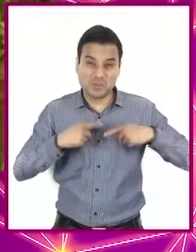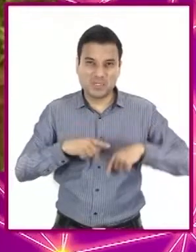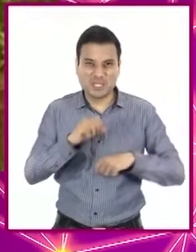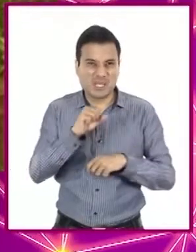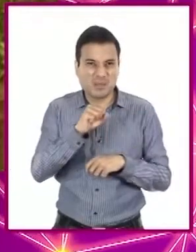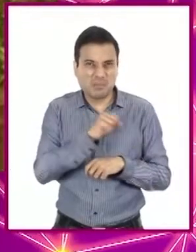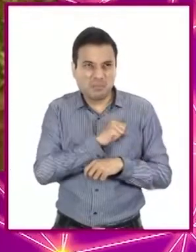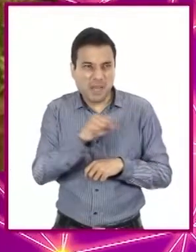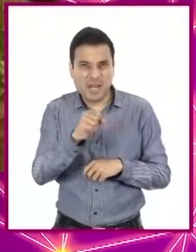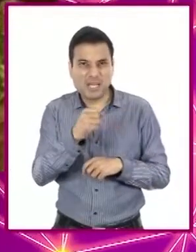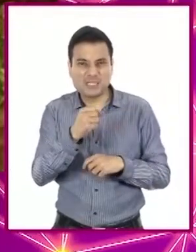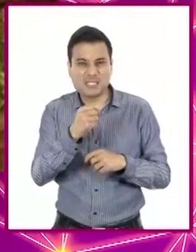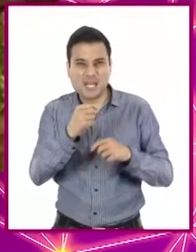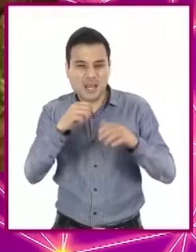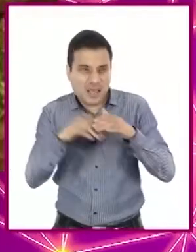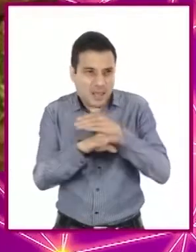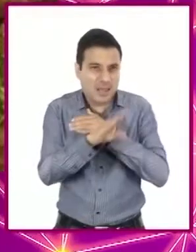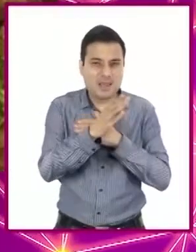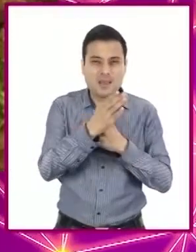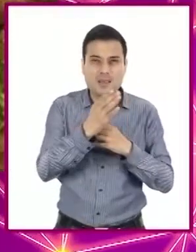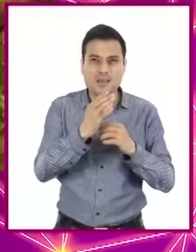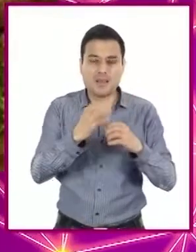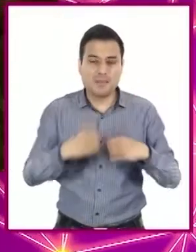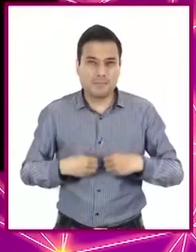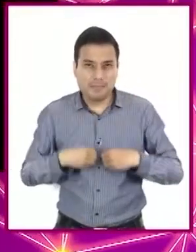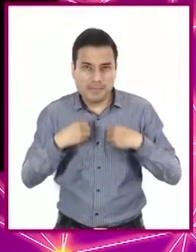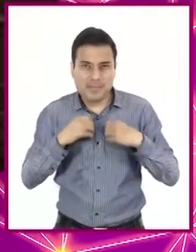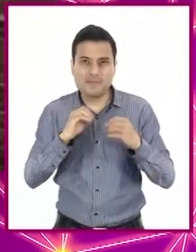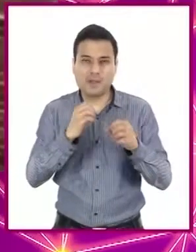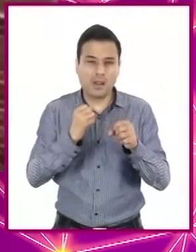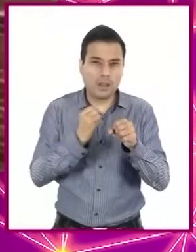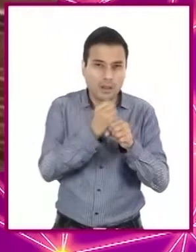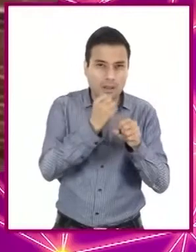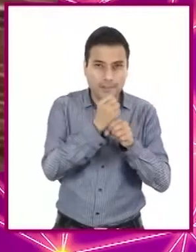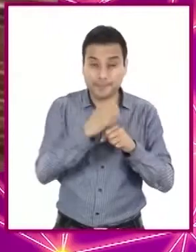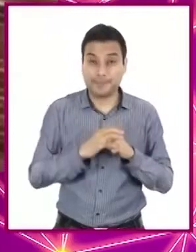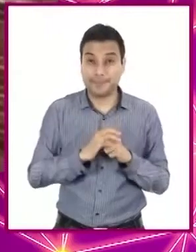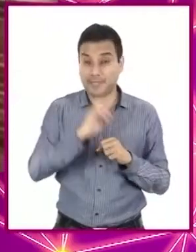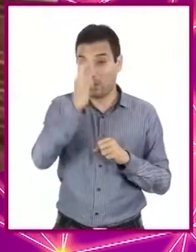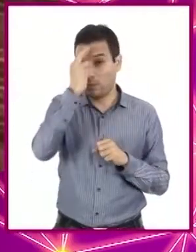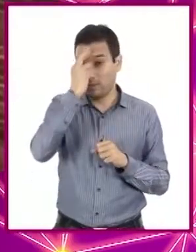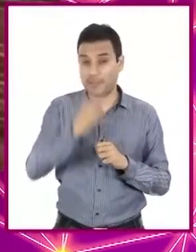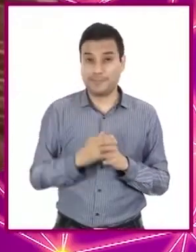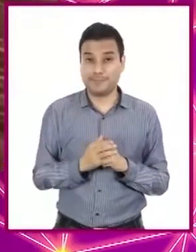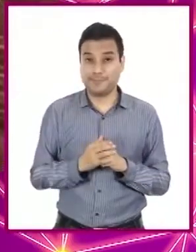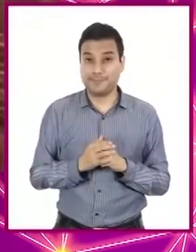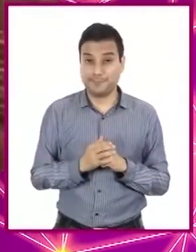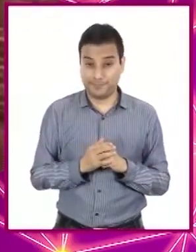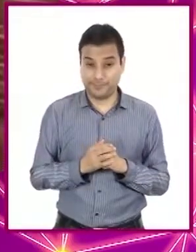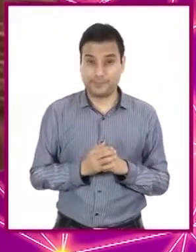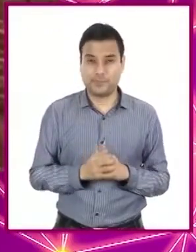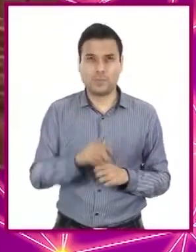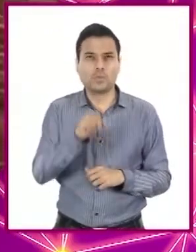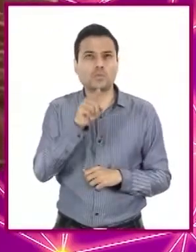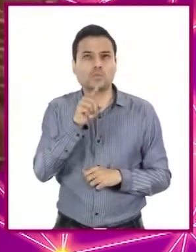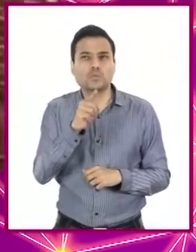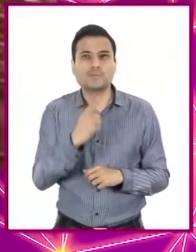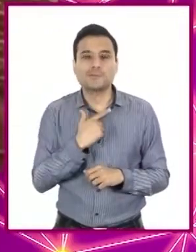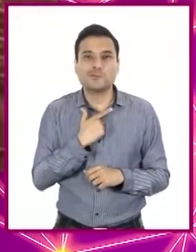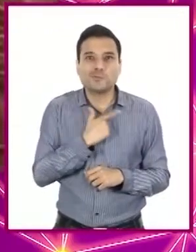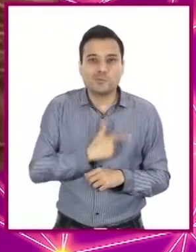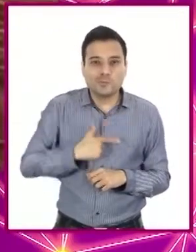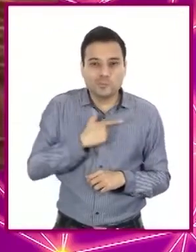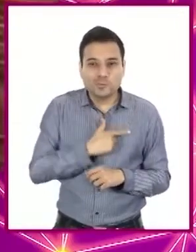a sufrir los estragos del paso del tiempo en sus construcciones. Recuerden que el gusto y el amor entra por los ojos, así